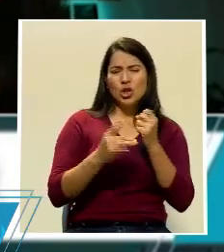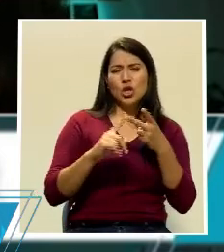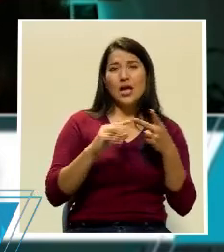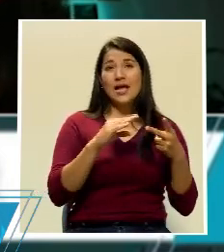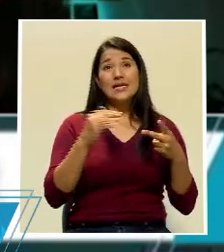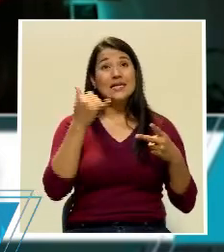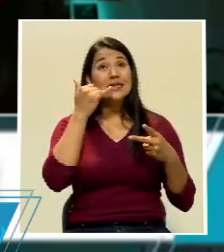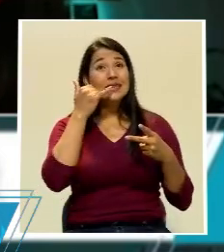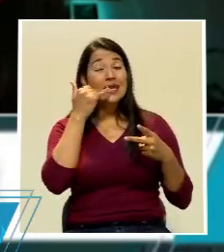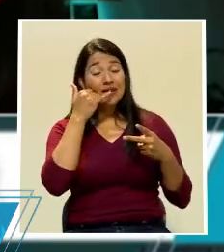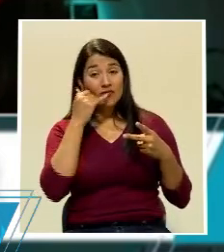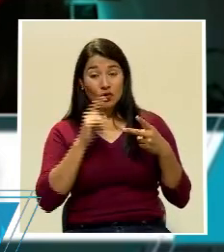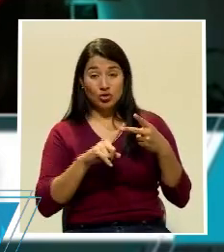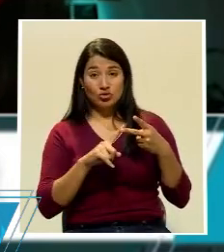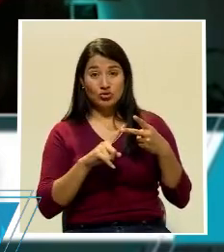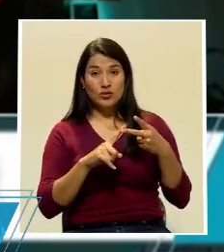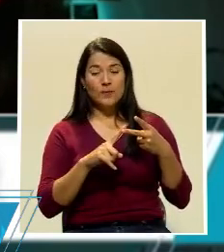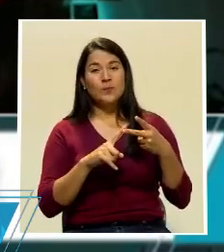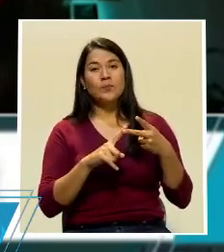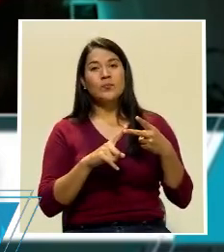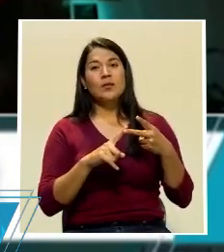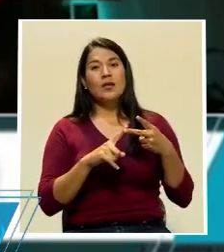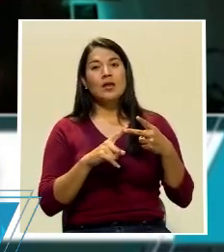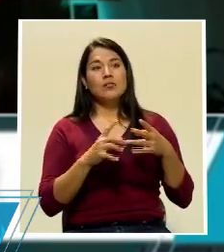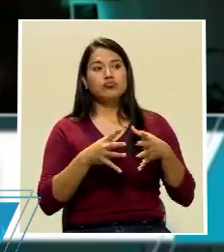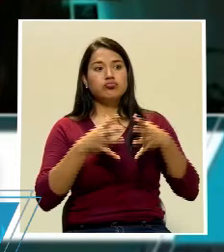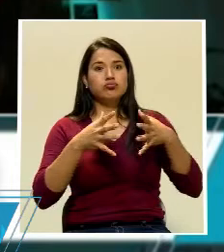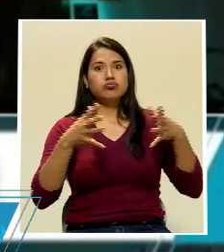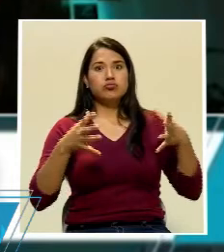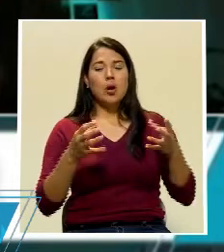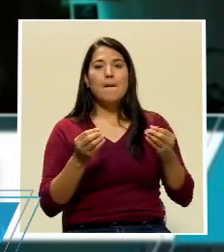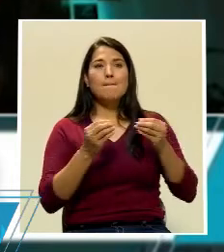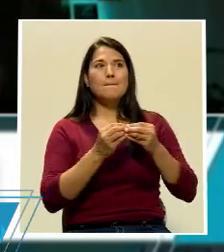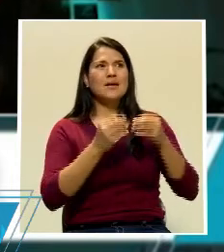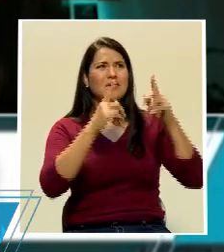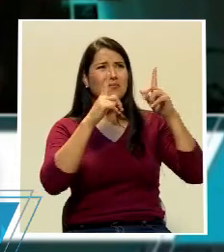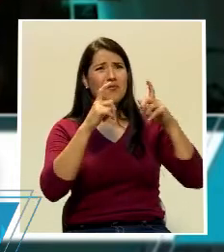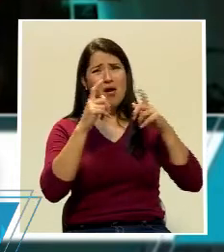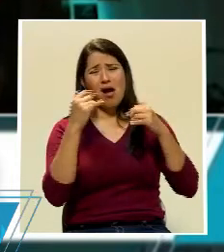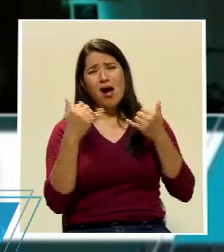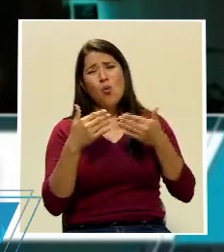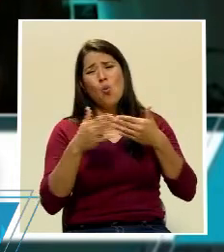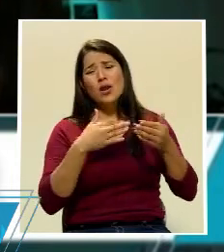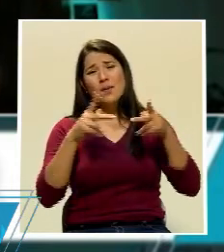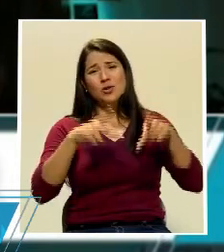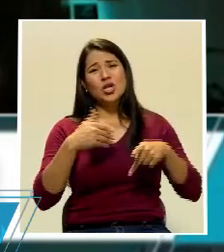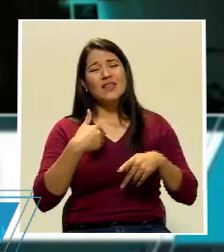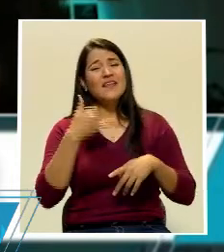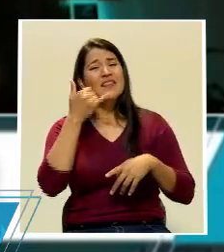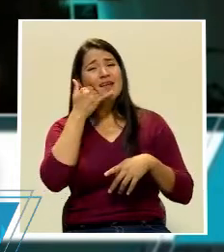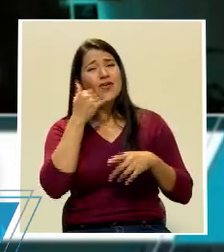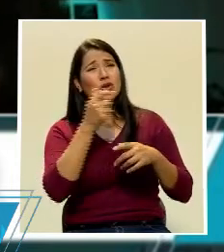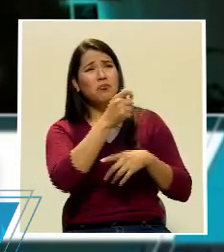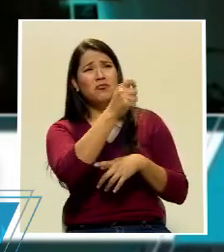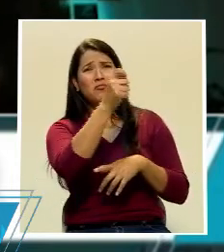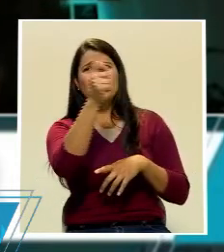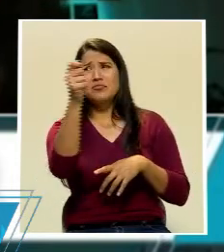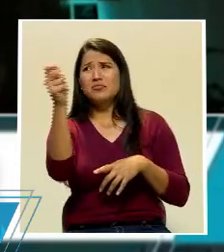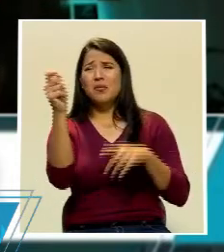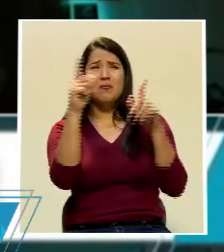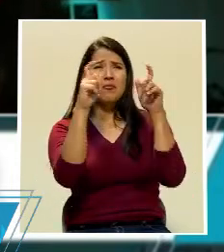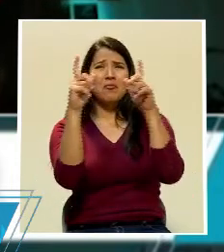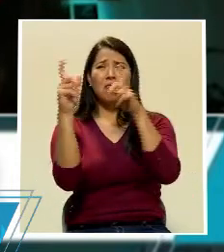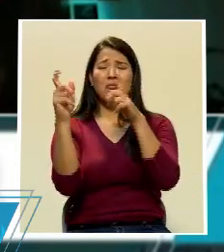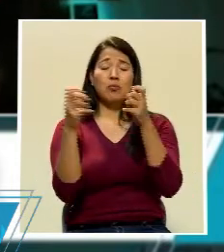teléfonos multiplicaron la cantidad de fotos que la gente toma por millones. ¿Qué ventajas y qué